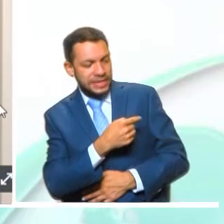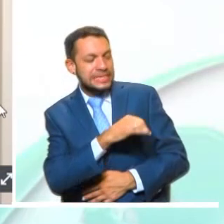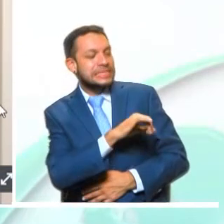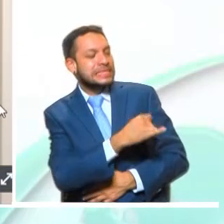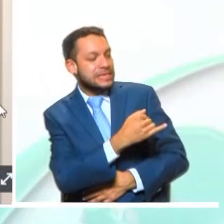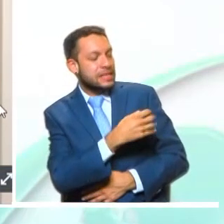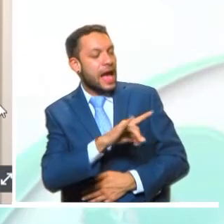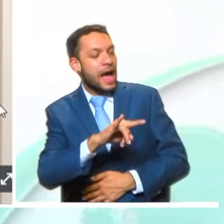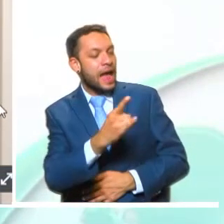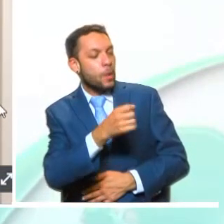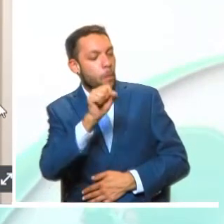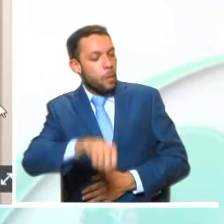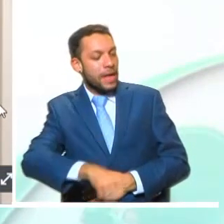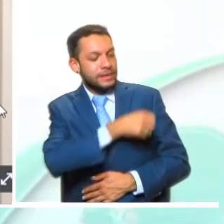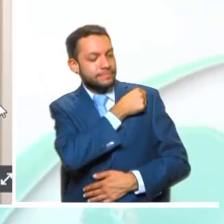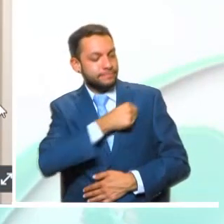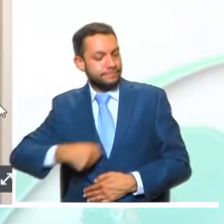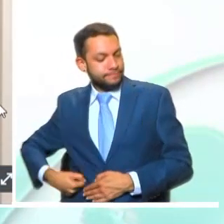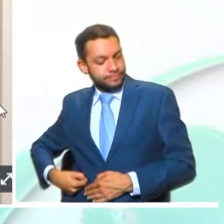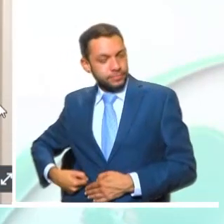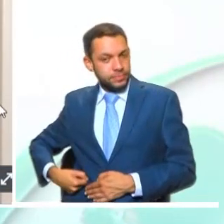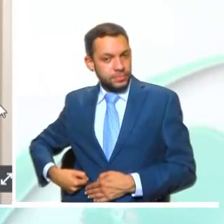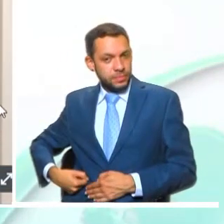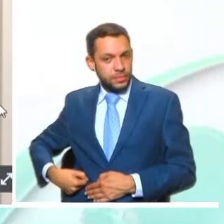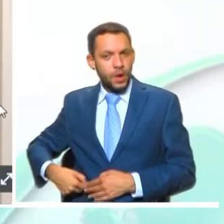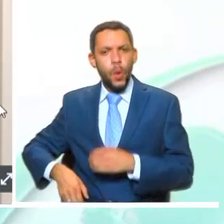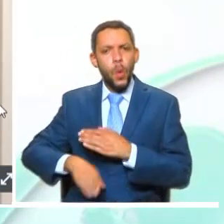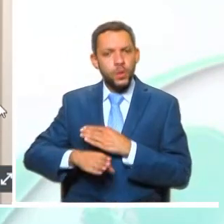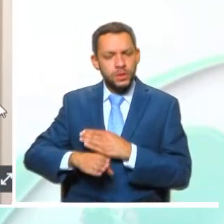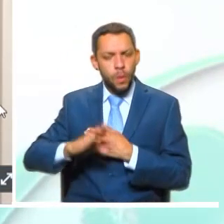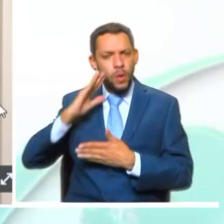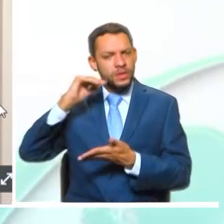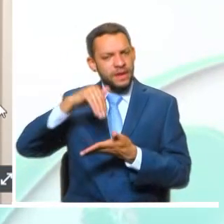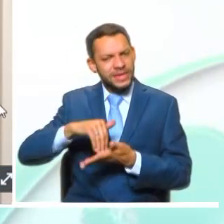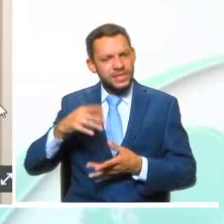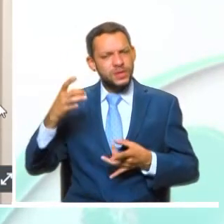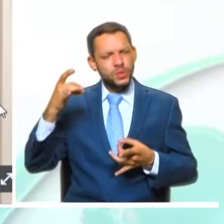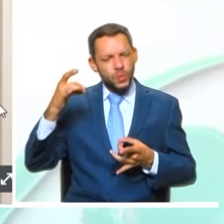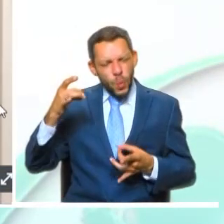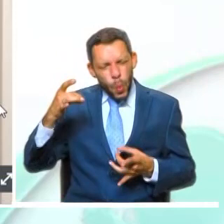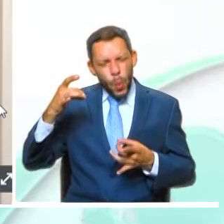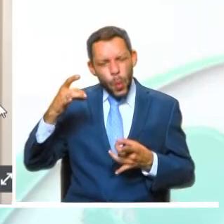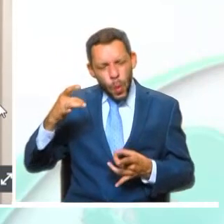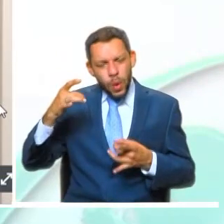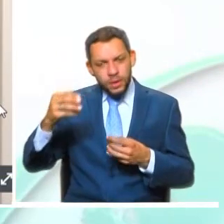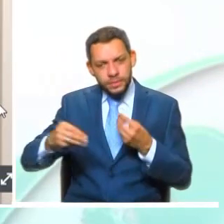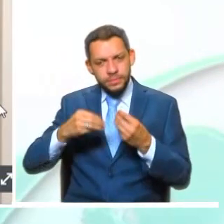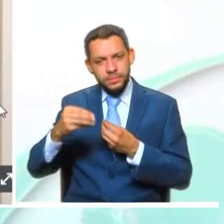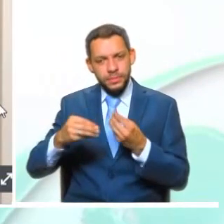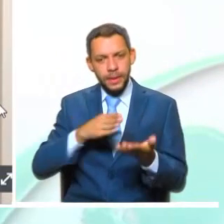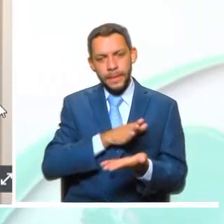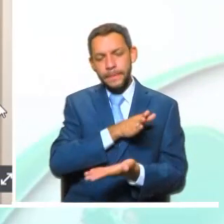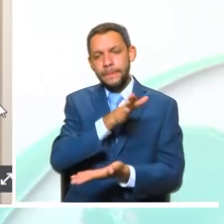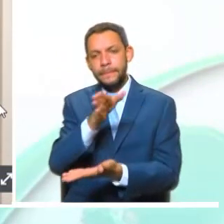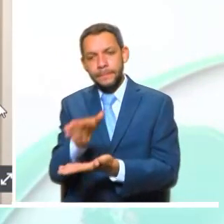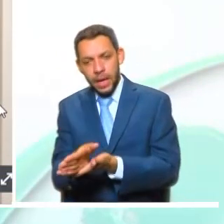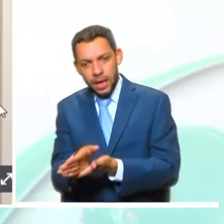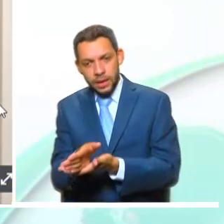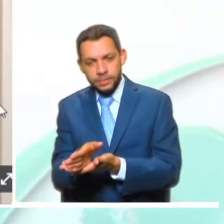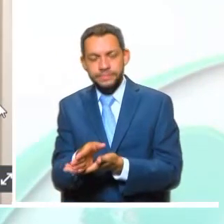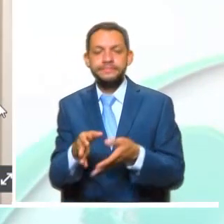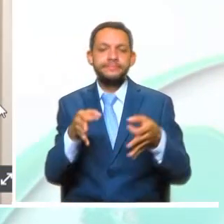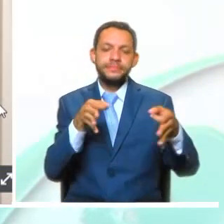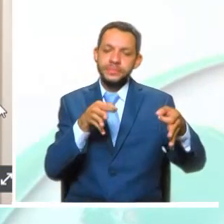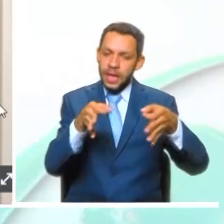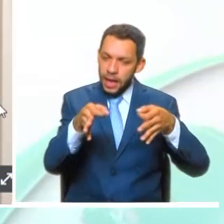cinturón de seguridad al segundo día le seguía el dolor entonces fueron y como todo y aquí van a entender porque yo